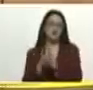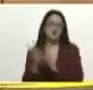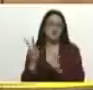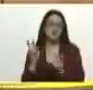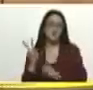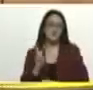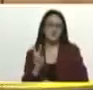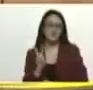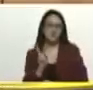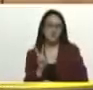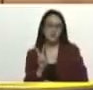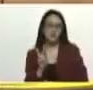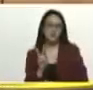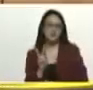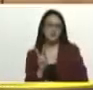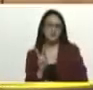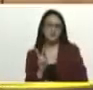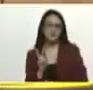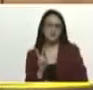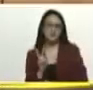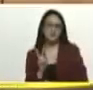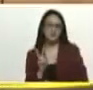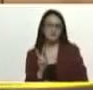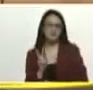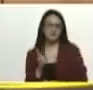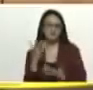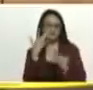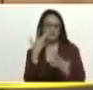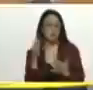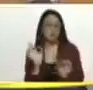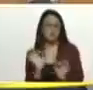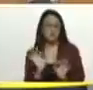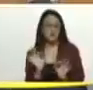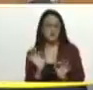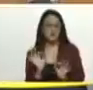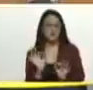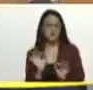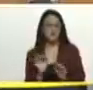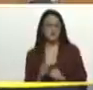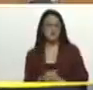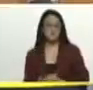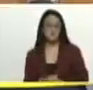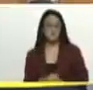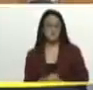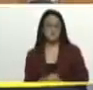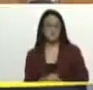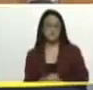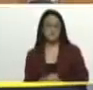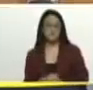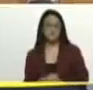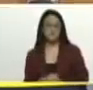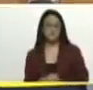Acompañada de la invisibilización, no sé cómo será la traducción al